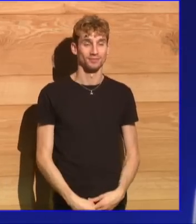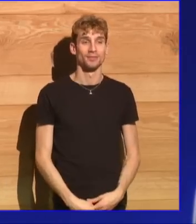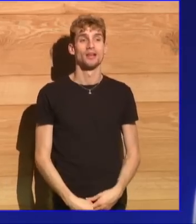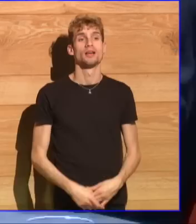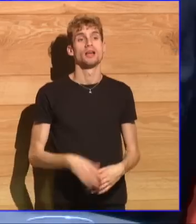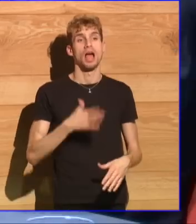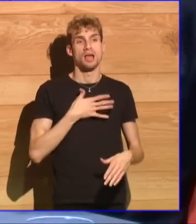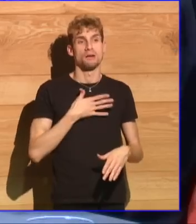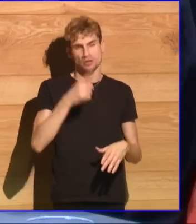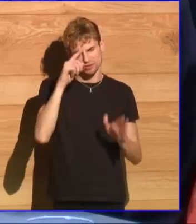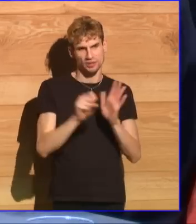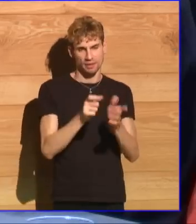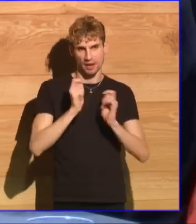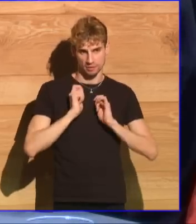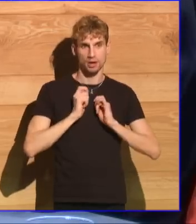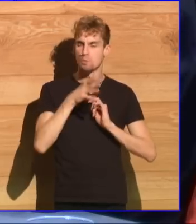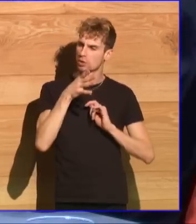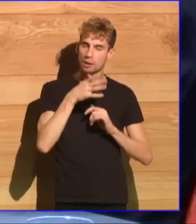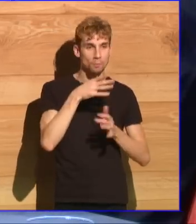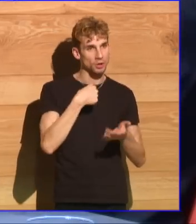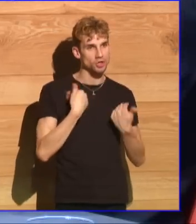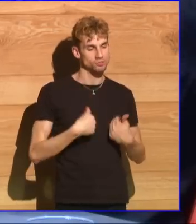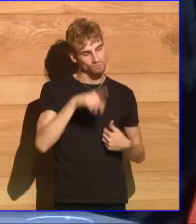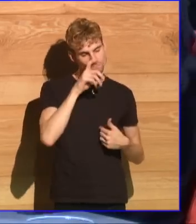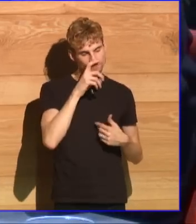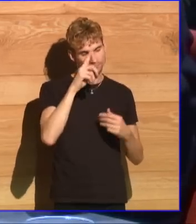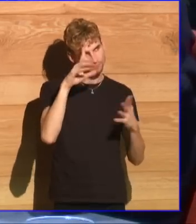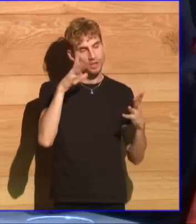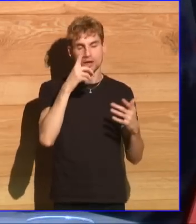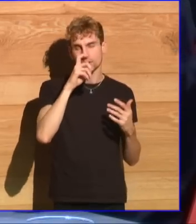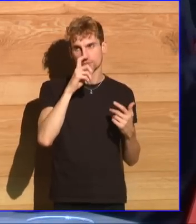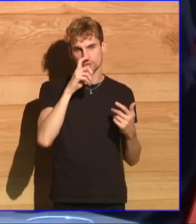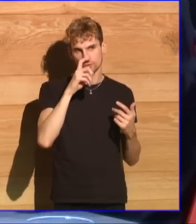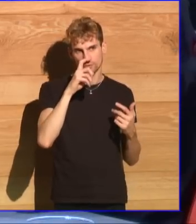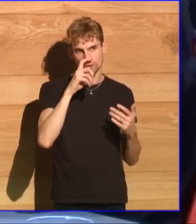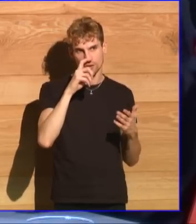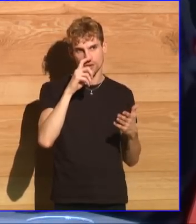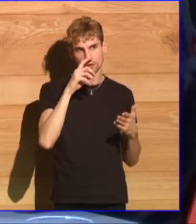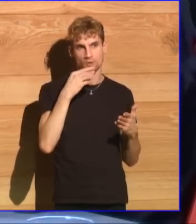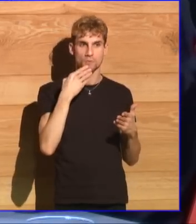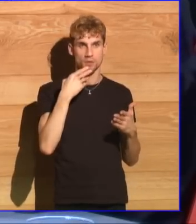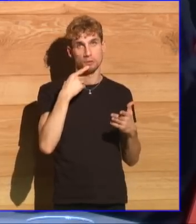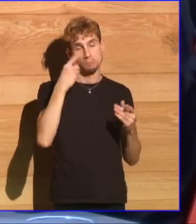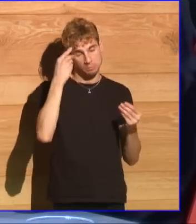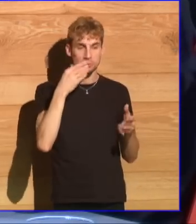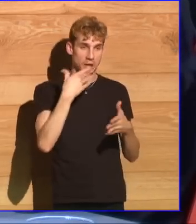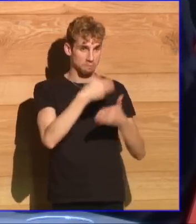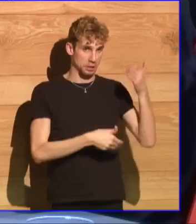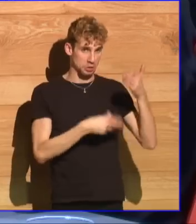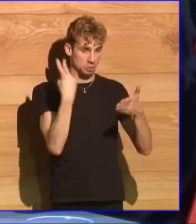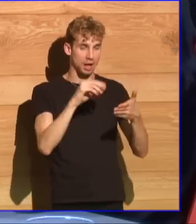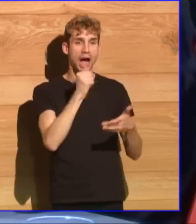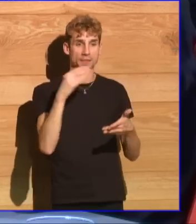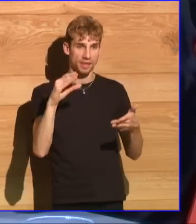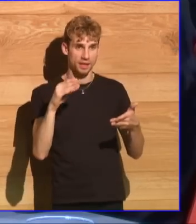Me ocasionó un trauma. ¿Por qué? Porque yo recuerdo leer, no, supongo que sea en el periódico, en ABC,